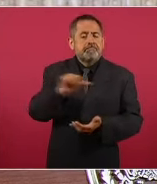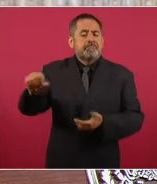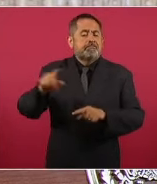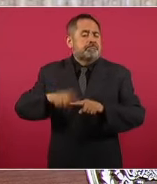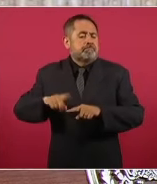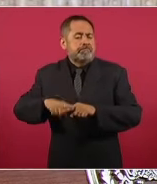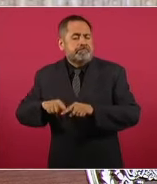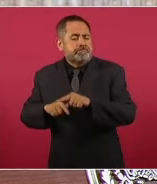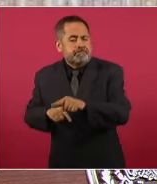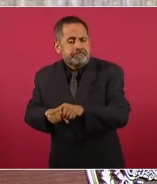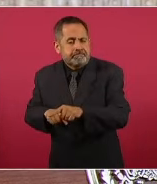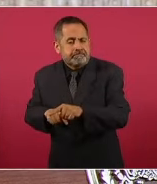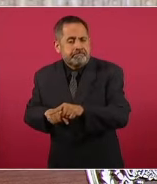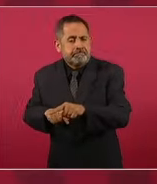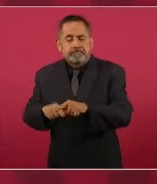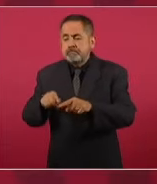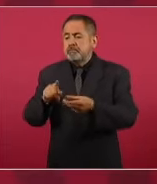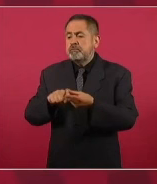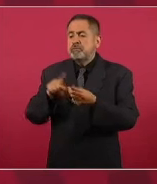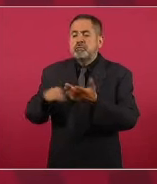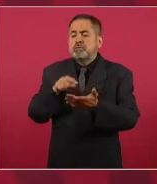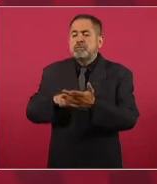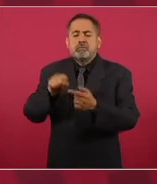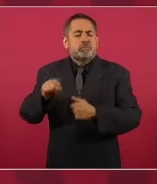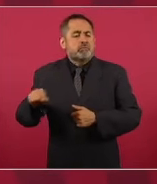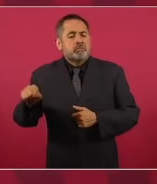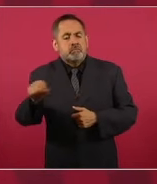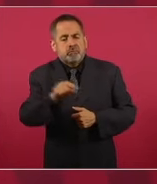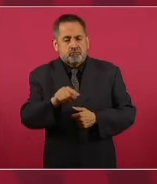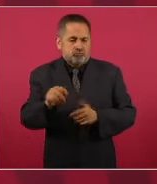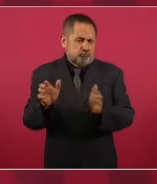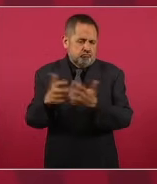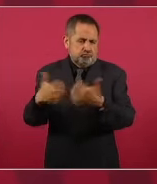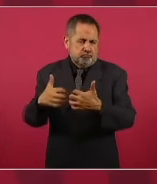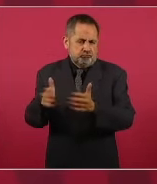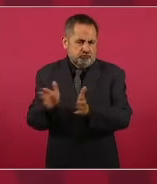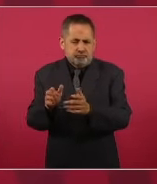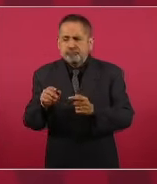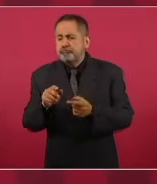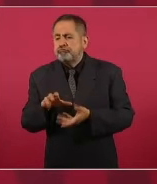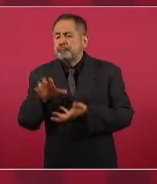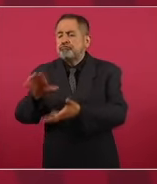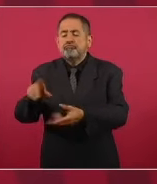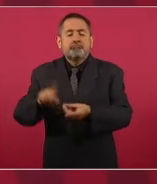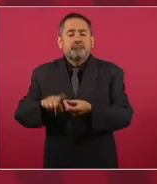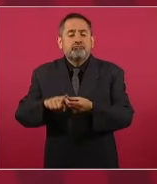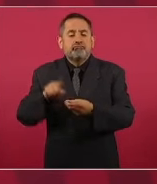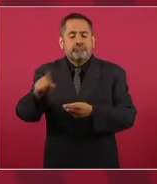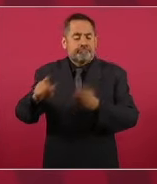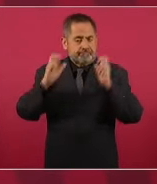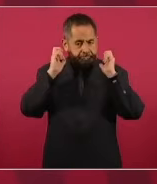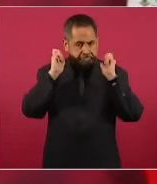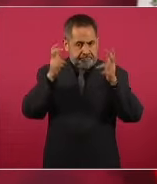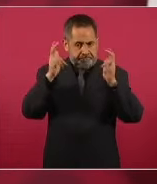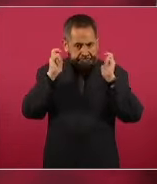a productores pequeños de Chiapas,